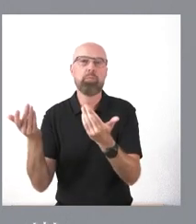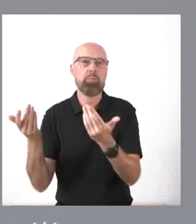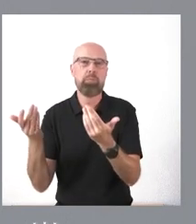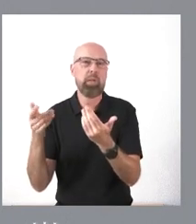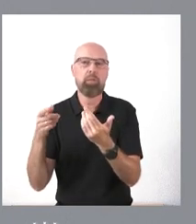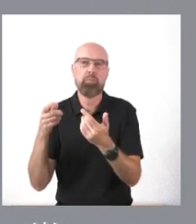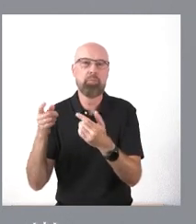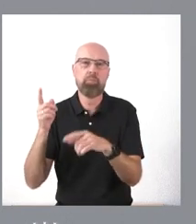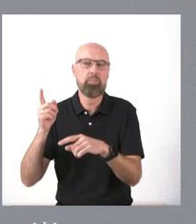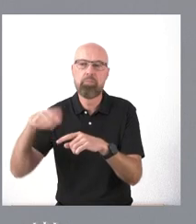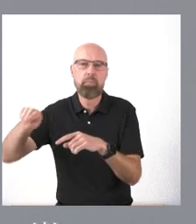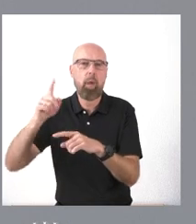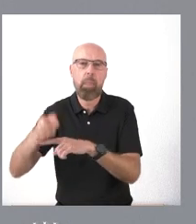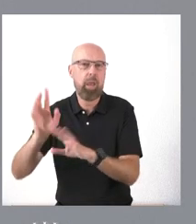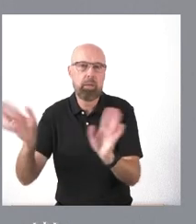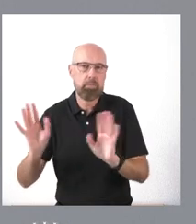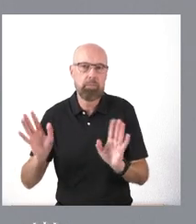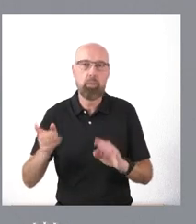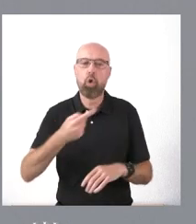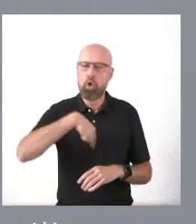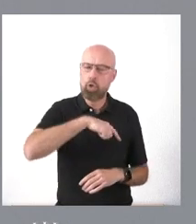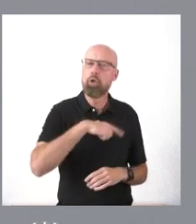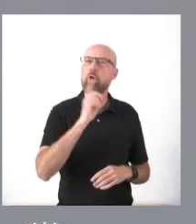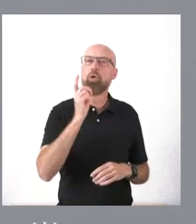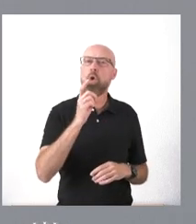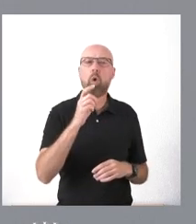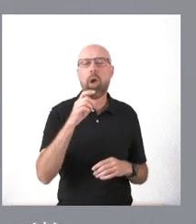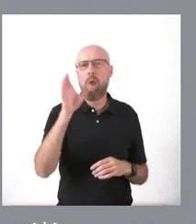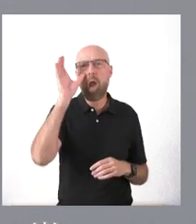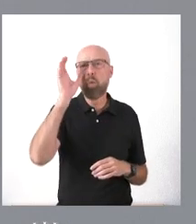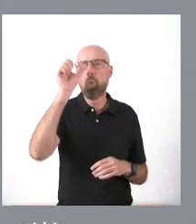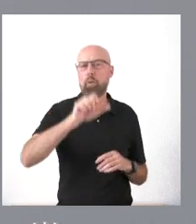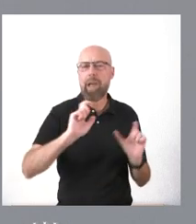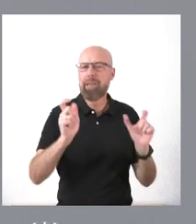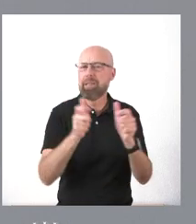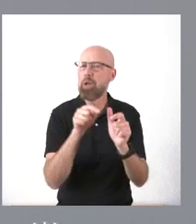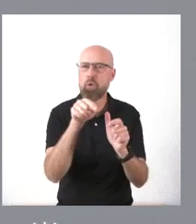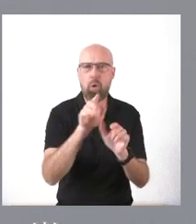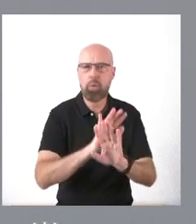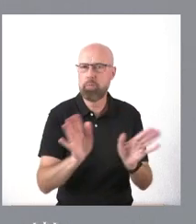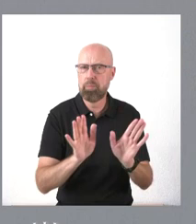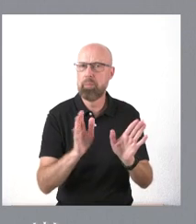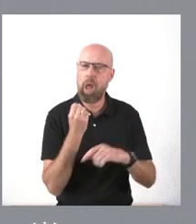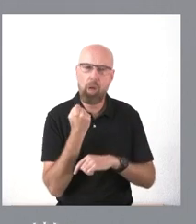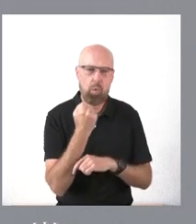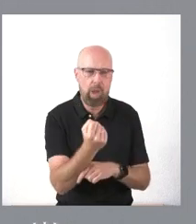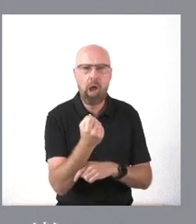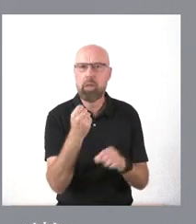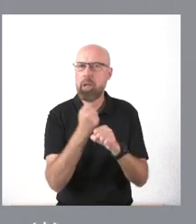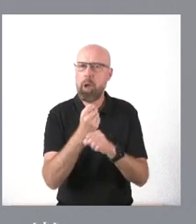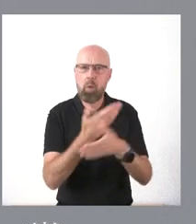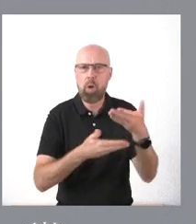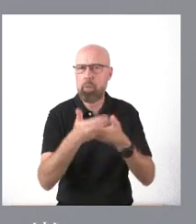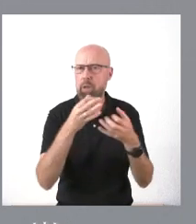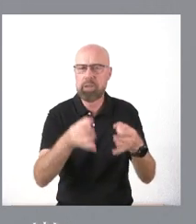insistimos en la idea que tenemos que es Escuchar al sector trabajar con el sector apoyar al sector y hacemos siempre esto